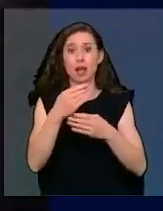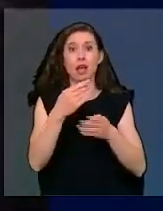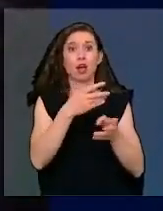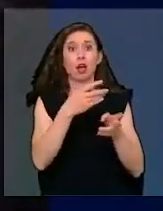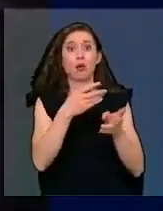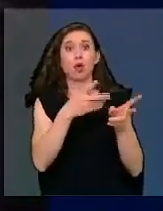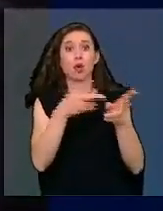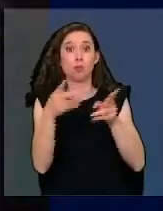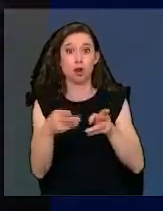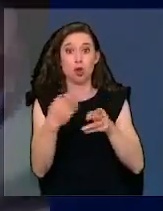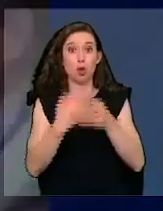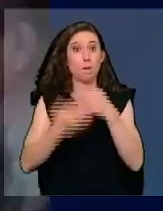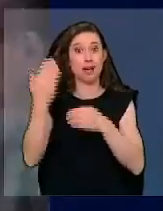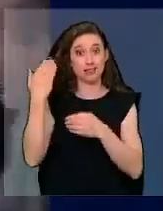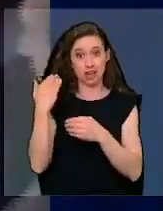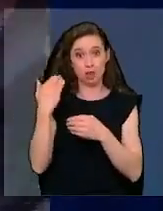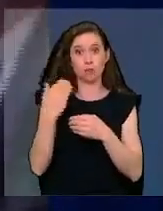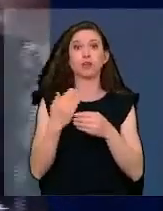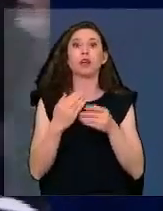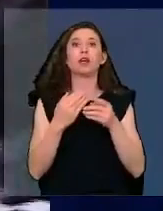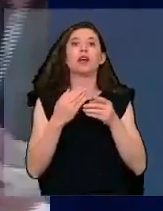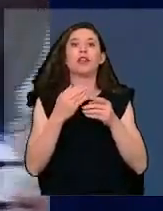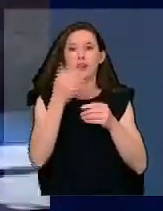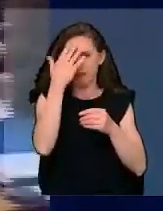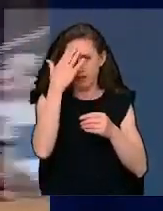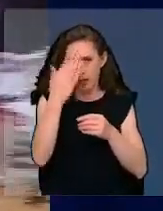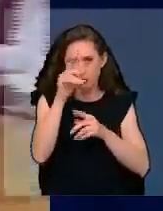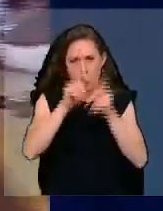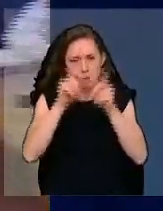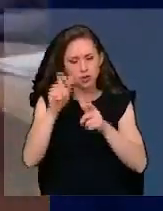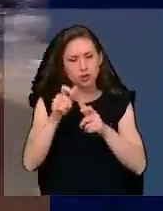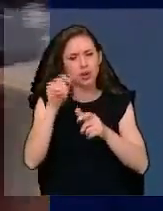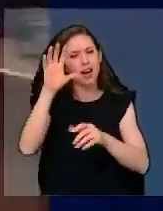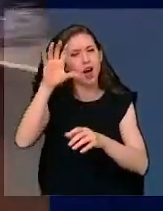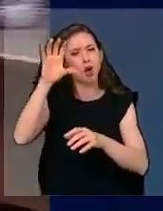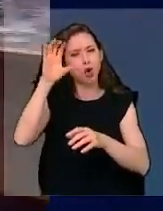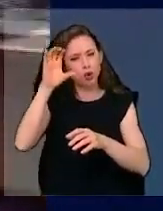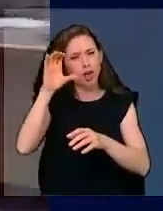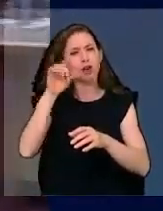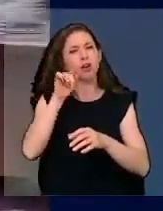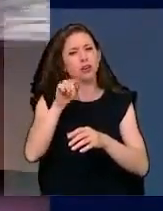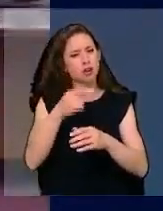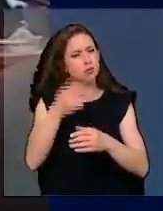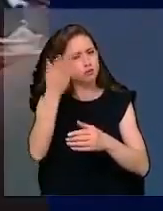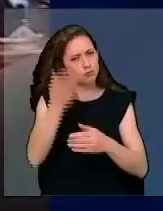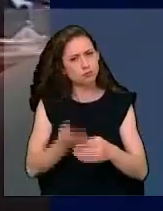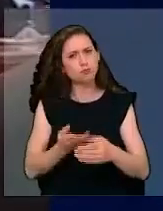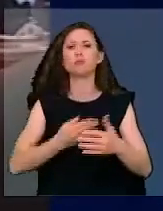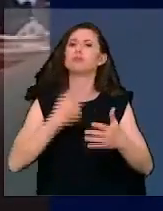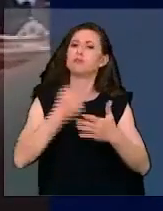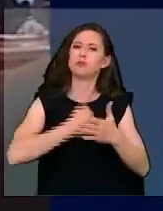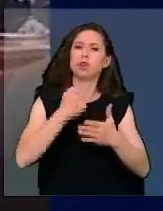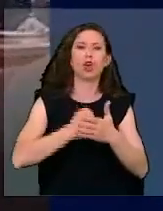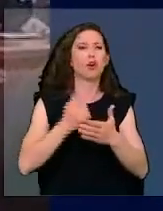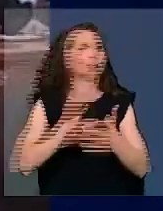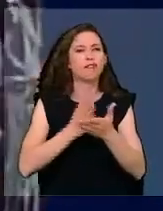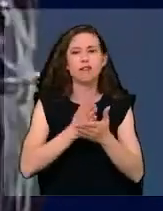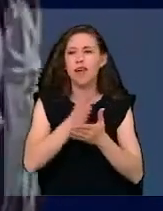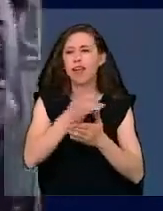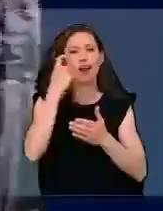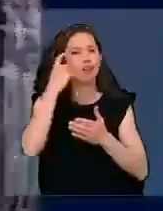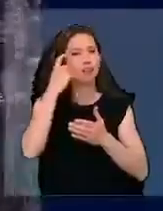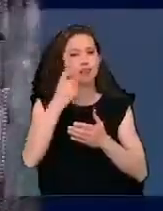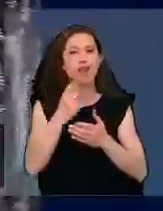dirigente frente amplistas y de los demás partidos la recordaron como una dirigente luchadora fiel a sus ideas